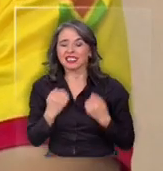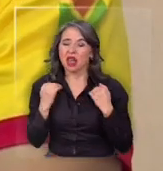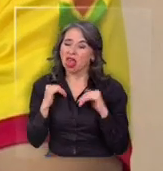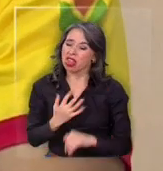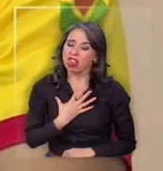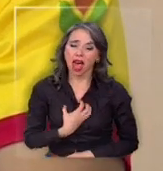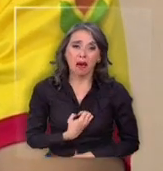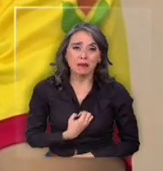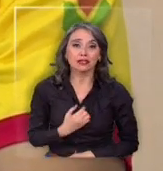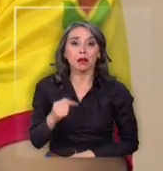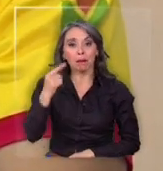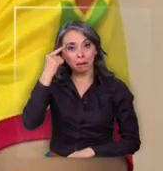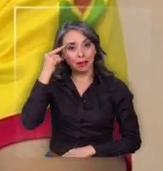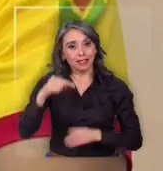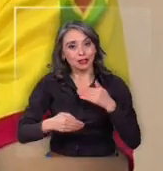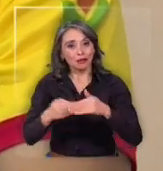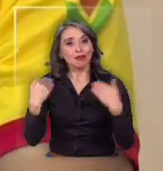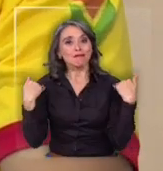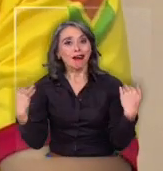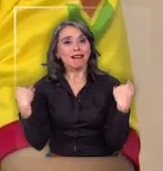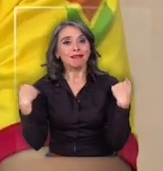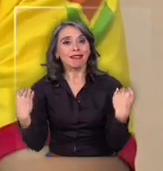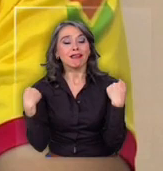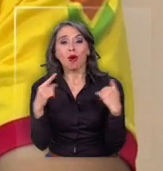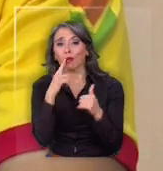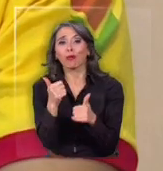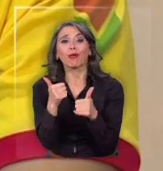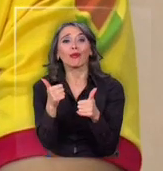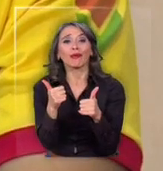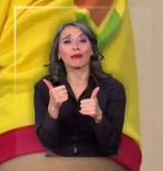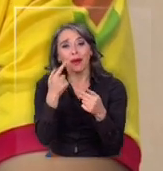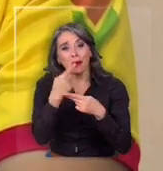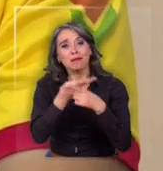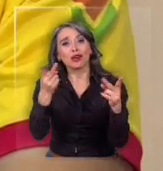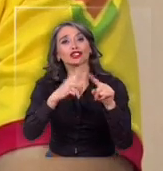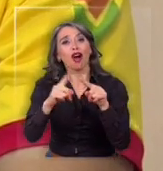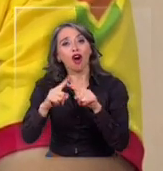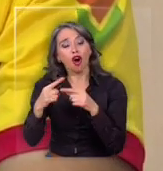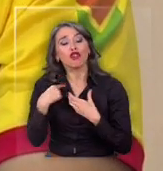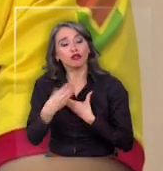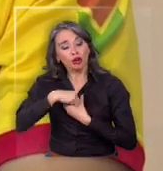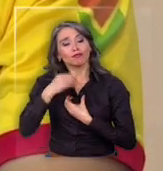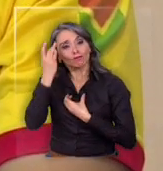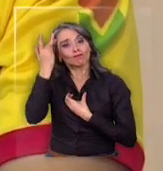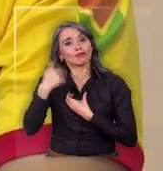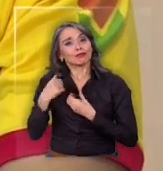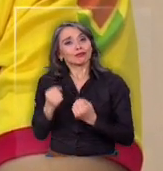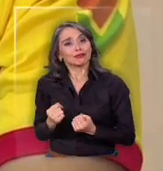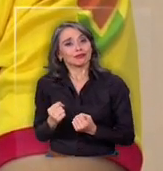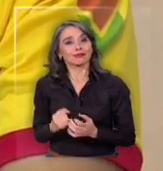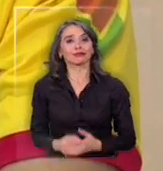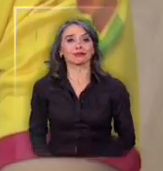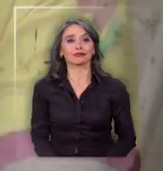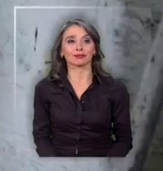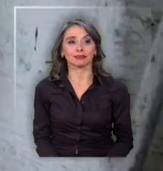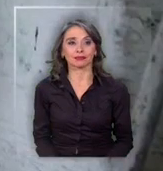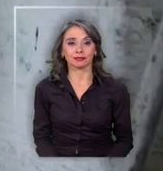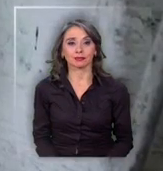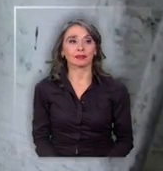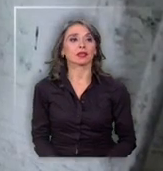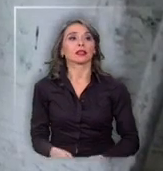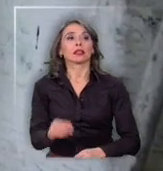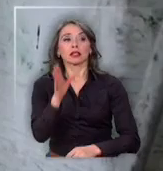ahora pienso que este proceso de entrenamiento es genial para mostrar otros tipos de talentos y habilidades.